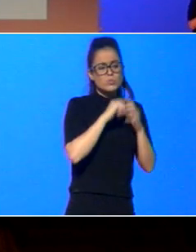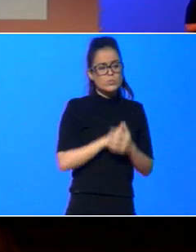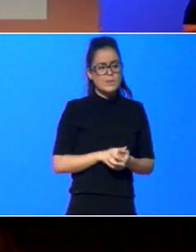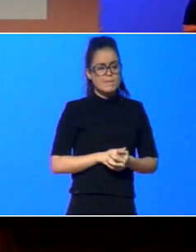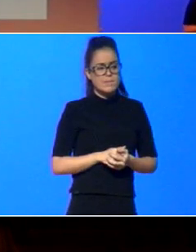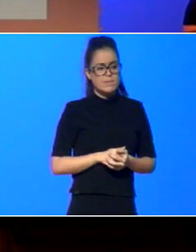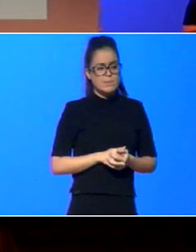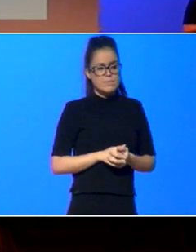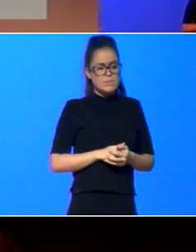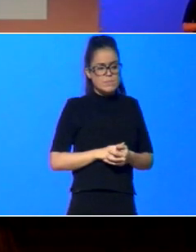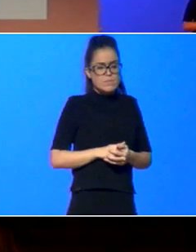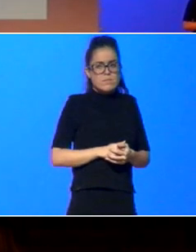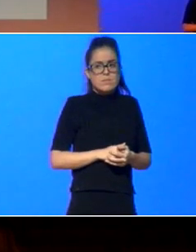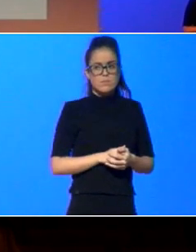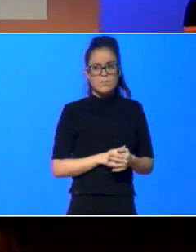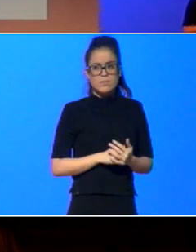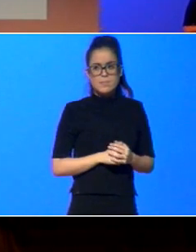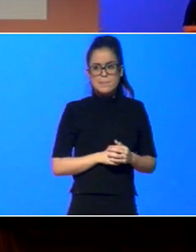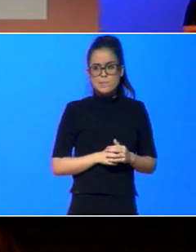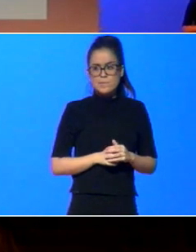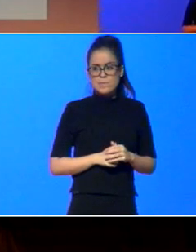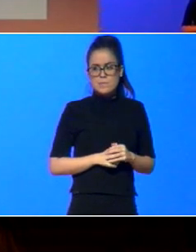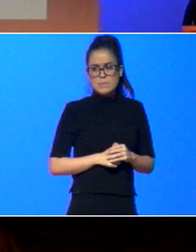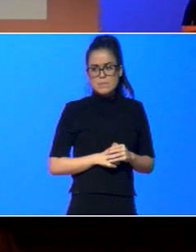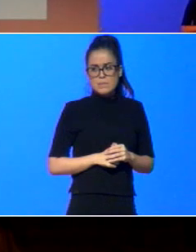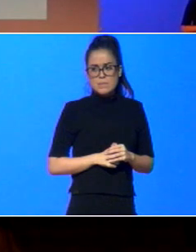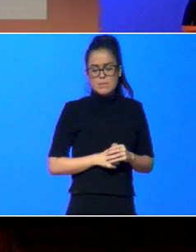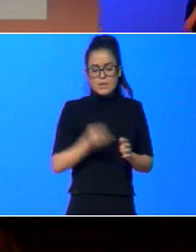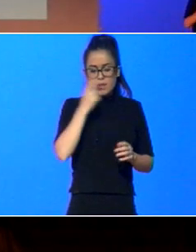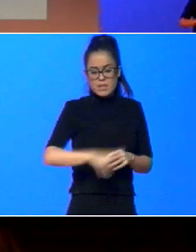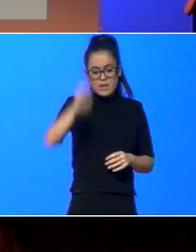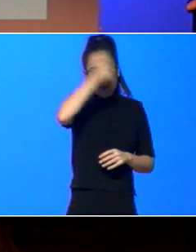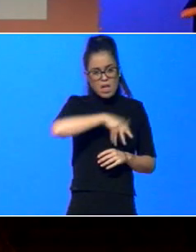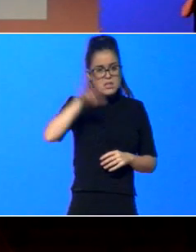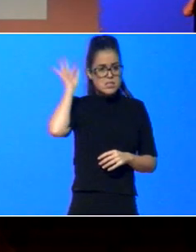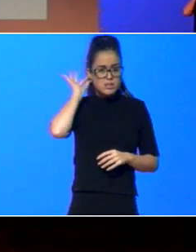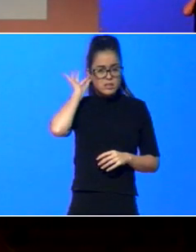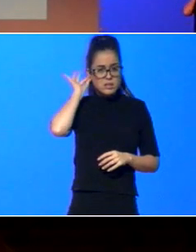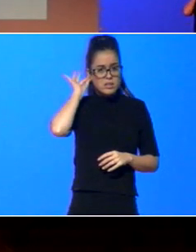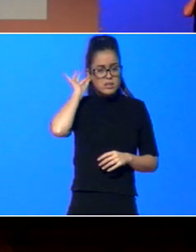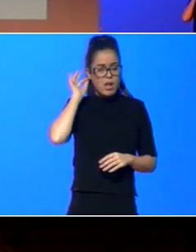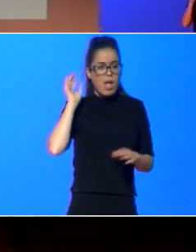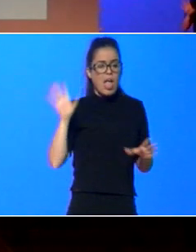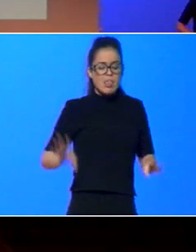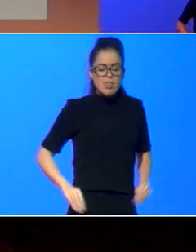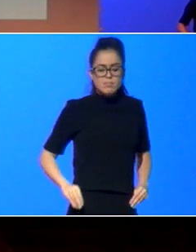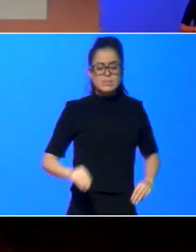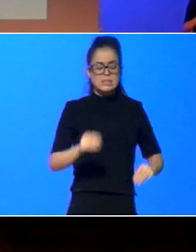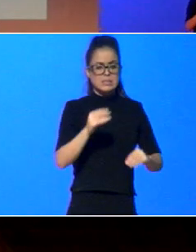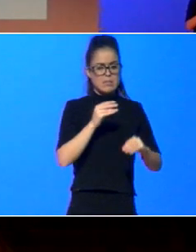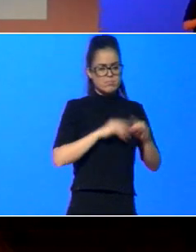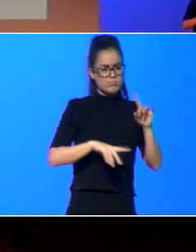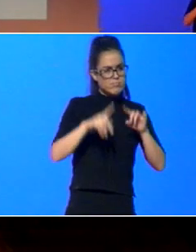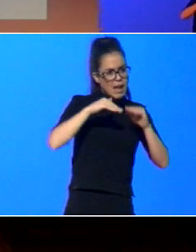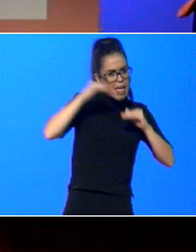que las niñas y niños en acepten la diversidad vivan con la